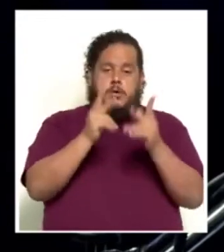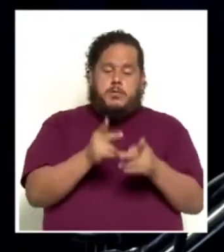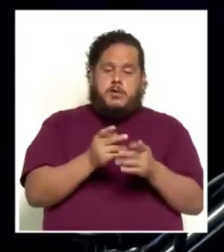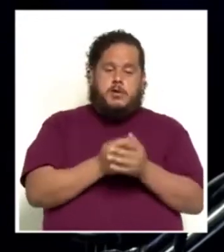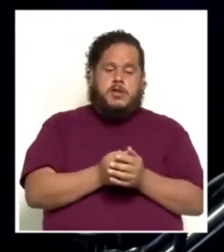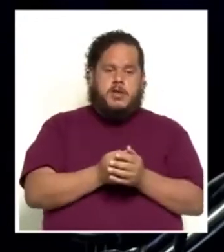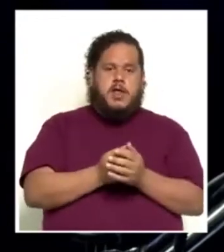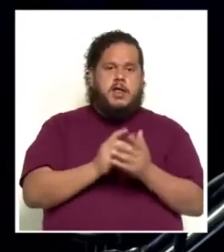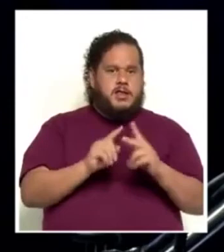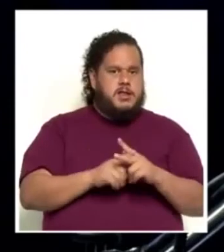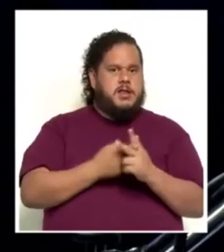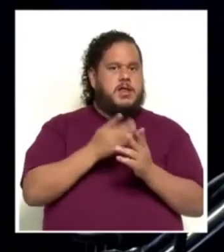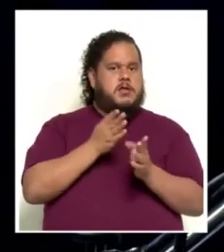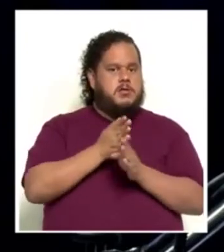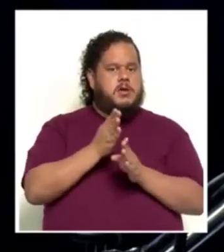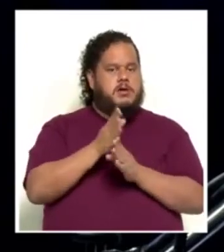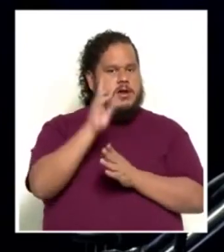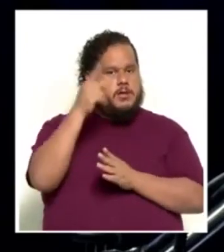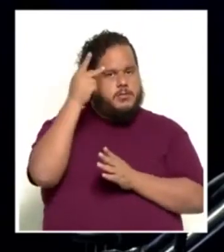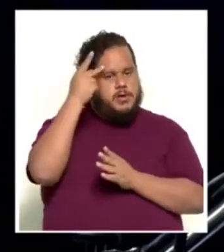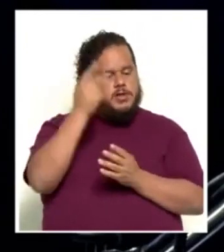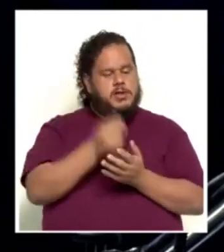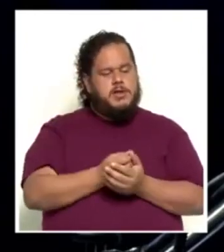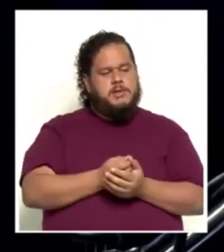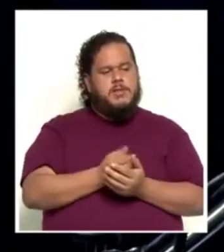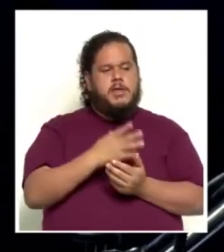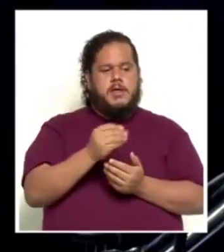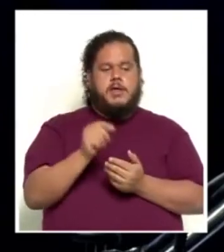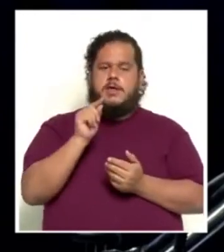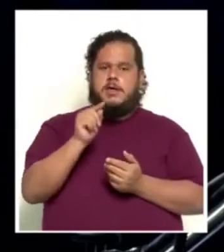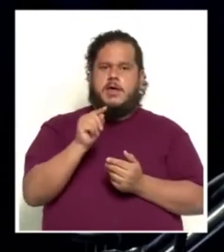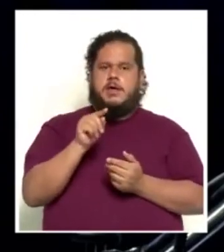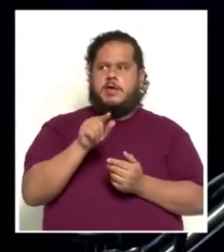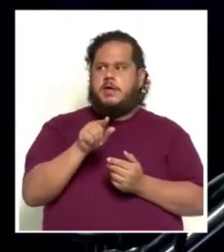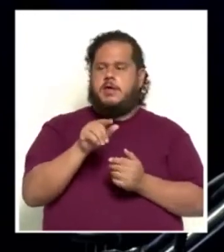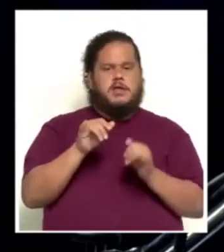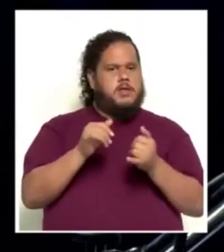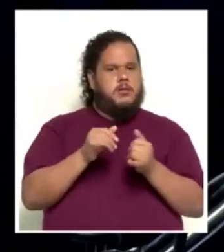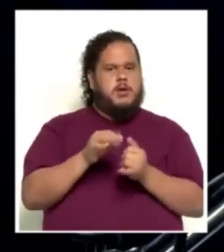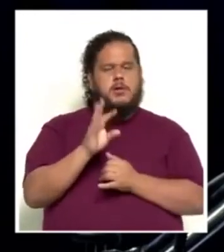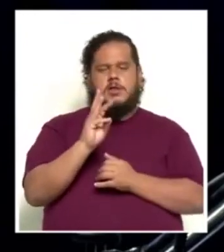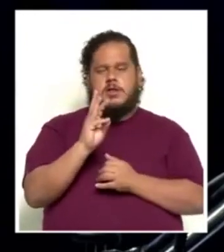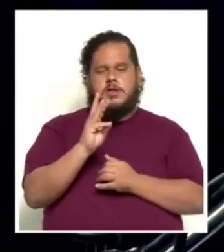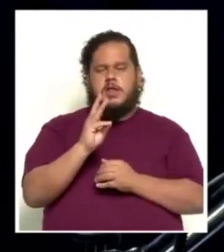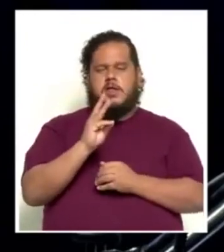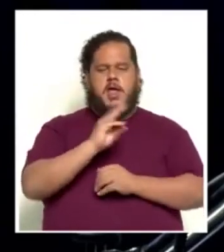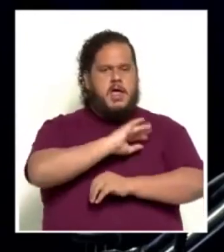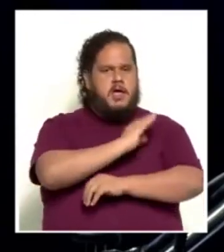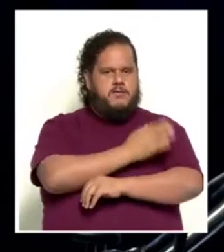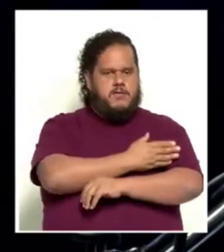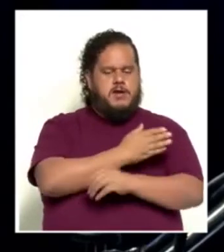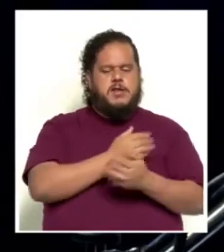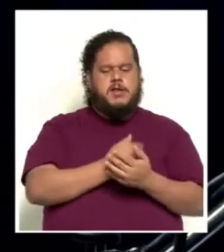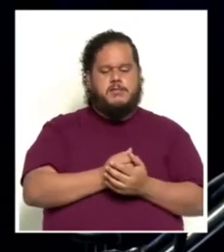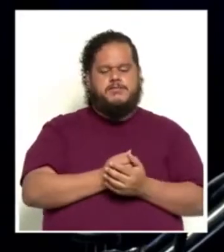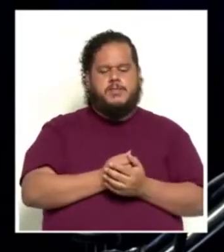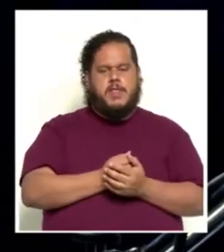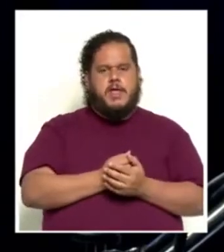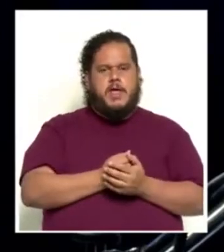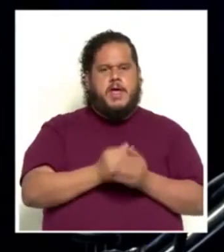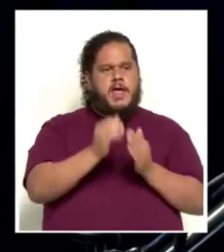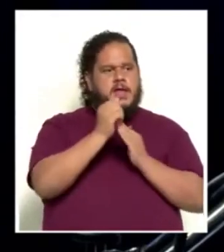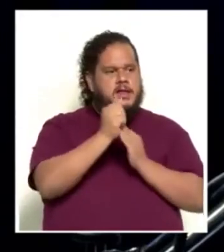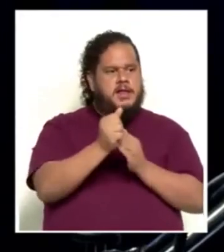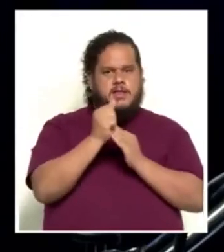no están iniciando su carrera política, y ahí en ese juego de 6 fuerzas, el liderazgo que se